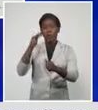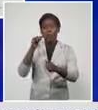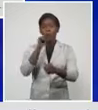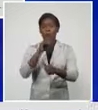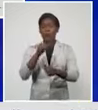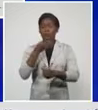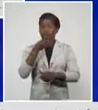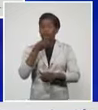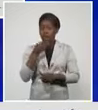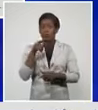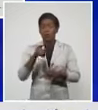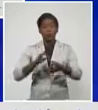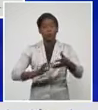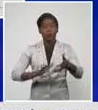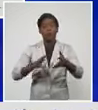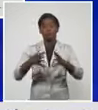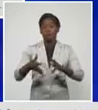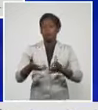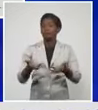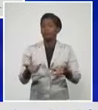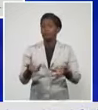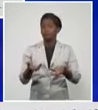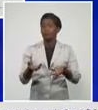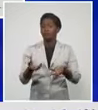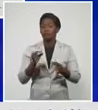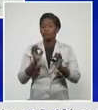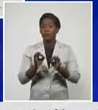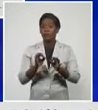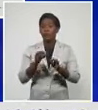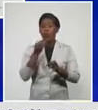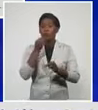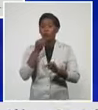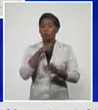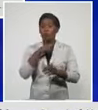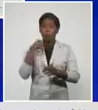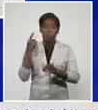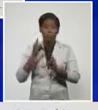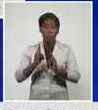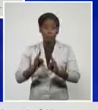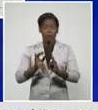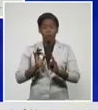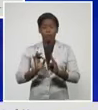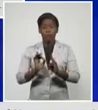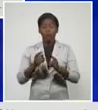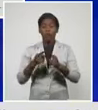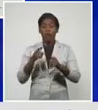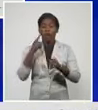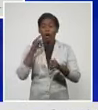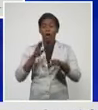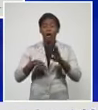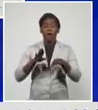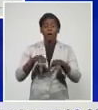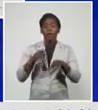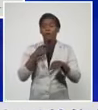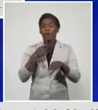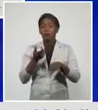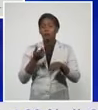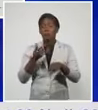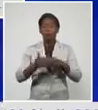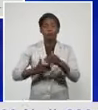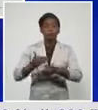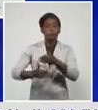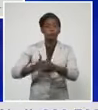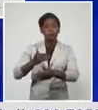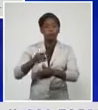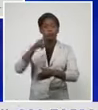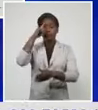comorbilidades, a veces por la evolución de esta enfermedad que bruscamente en un momento determinado presenta un grupo